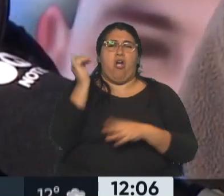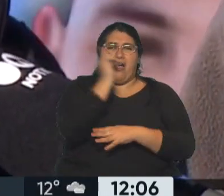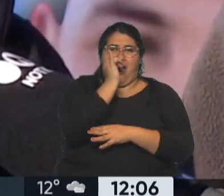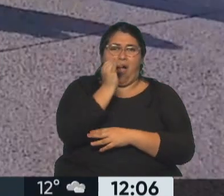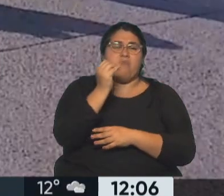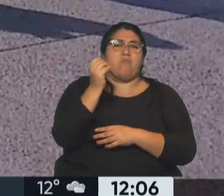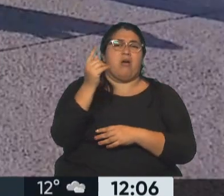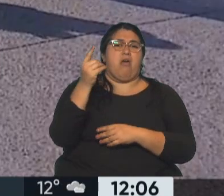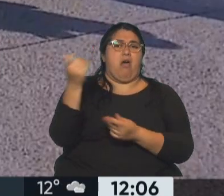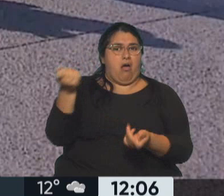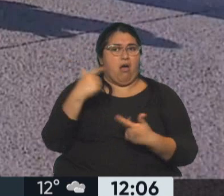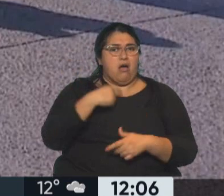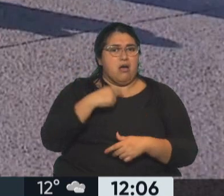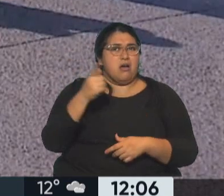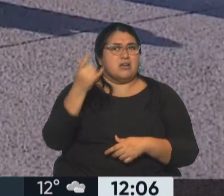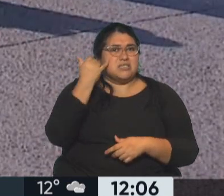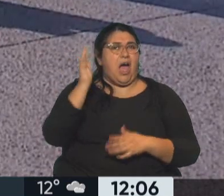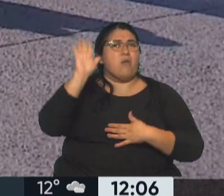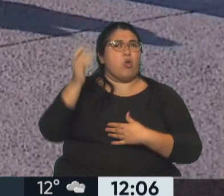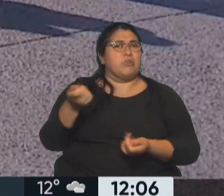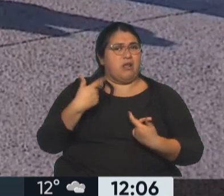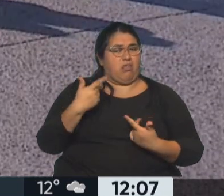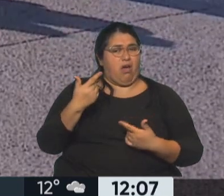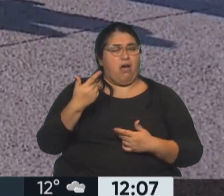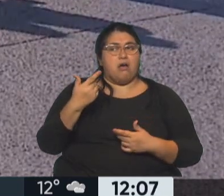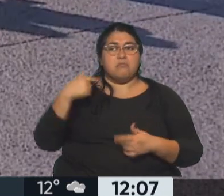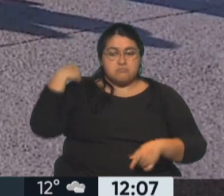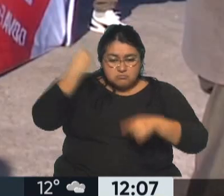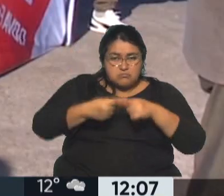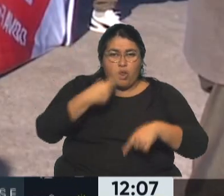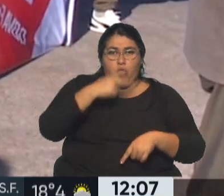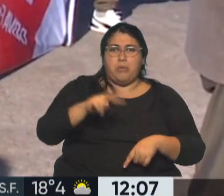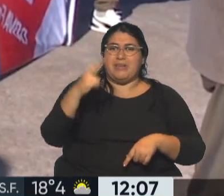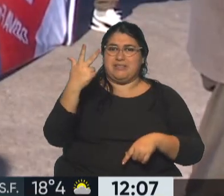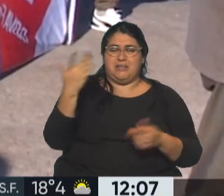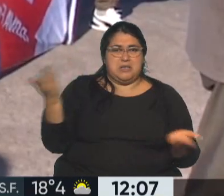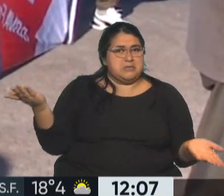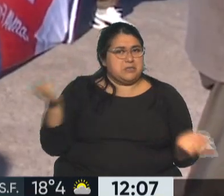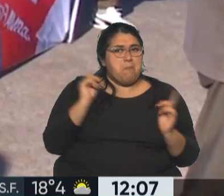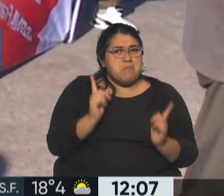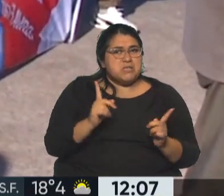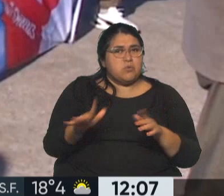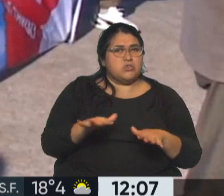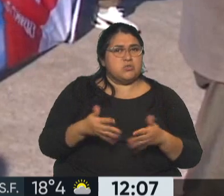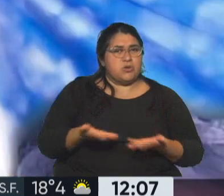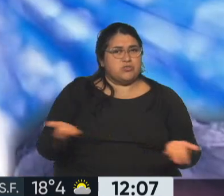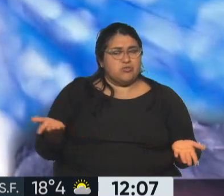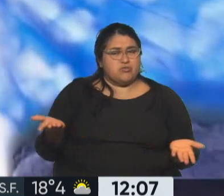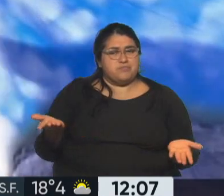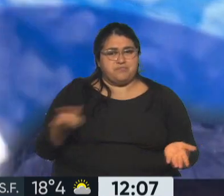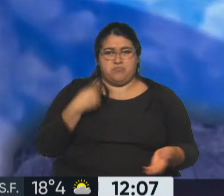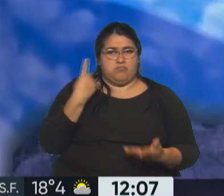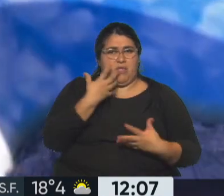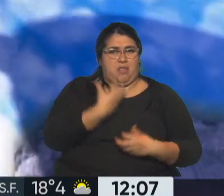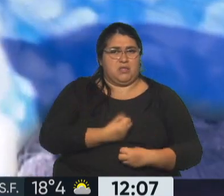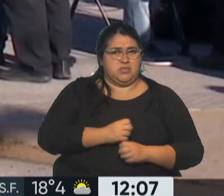seguridad. Y estamos en el 2023 y vuelve a pasar lo mismo. Así que estamos